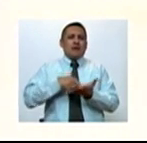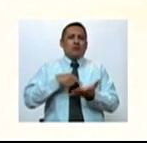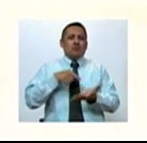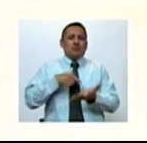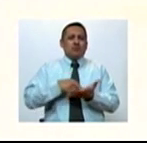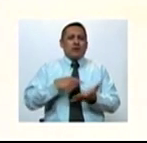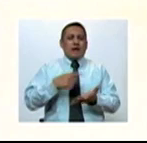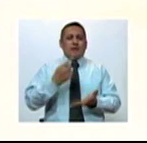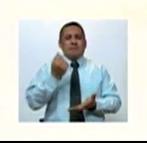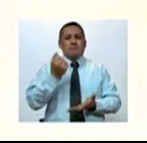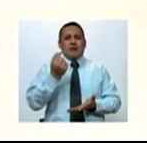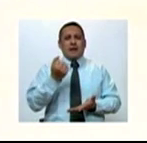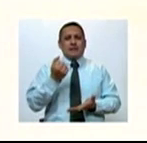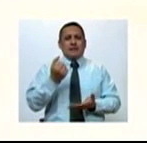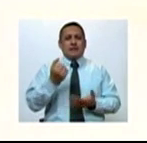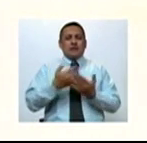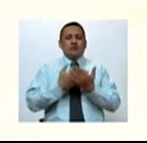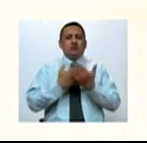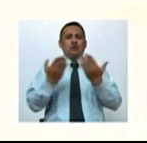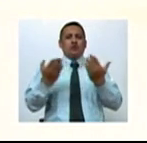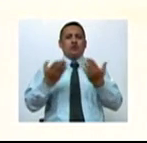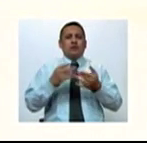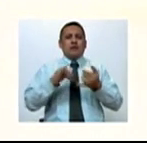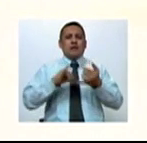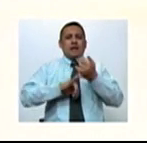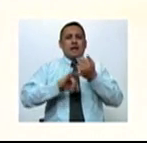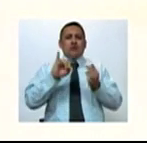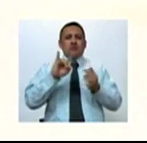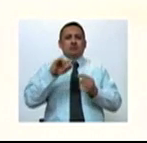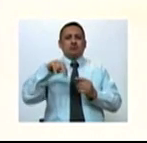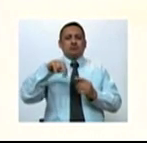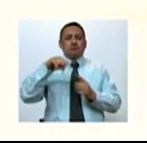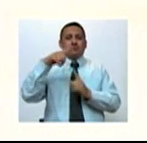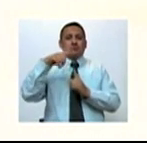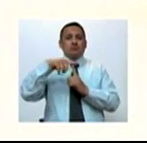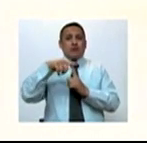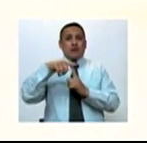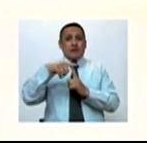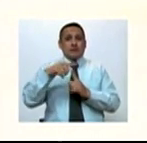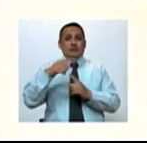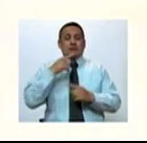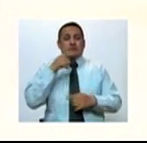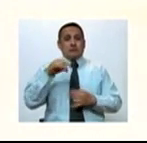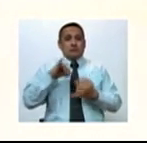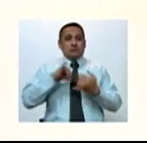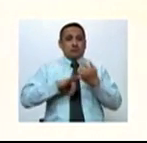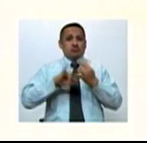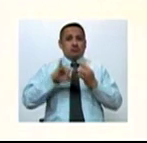deuda en la SUNAT y esta